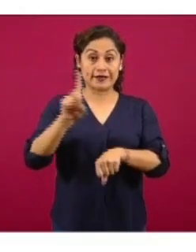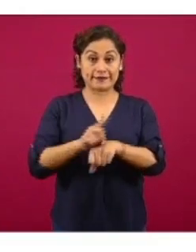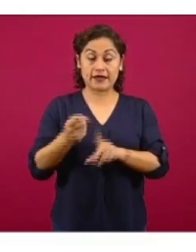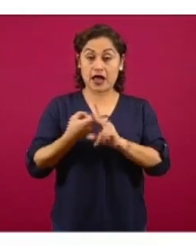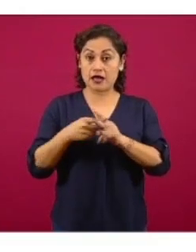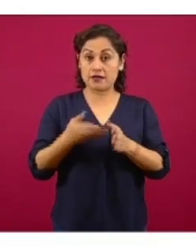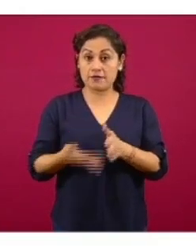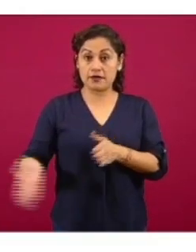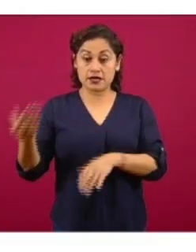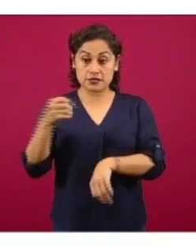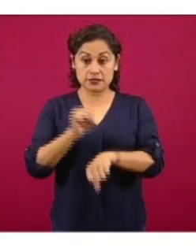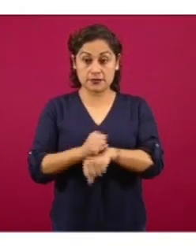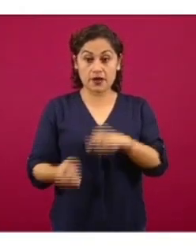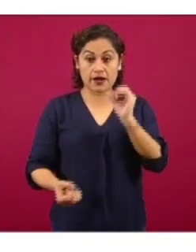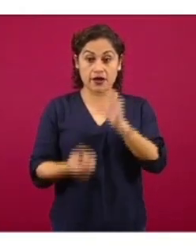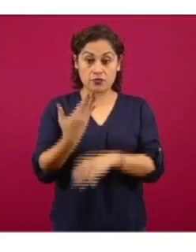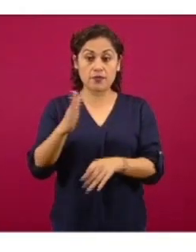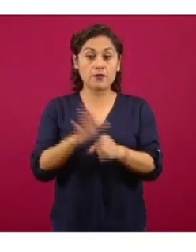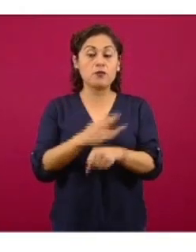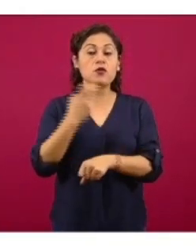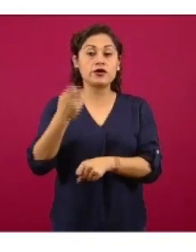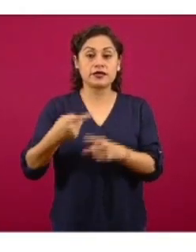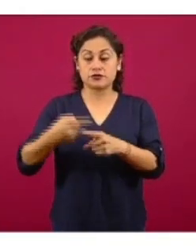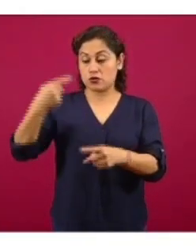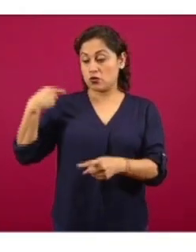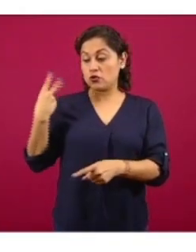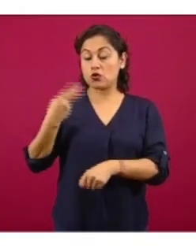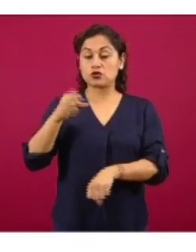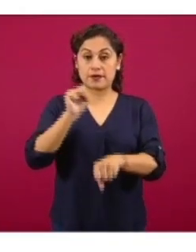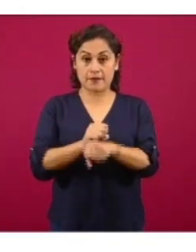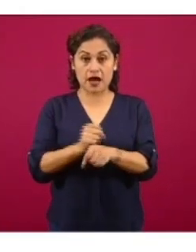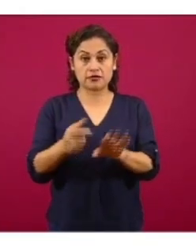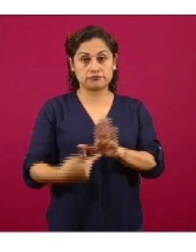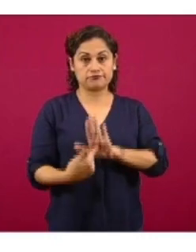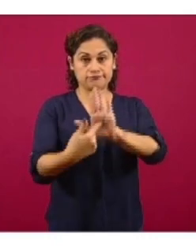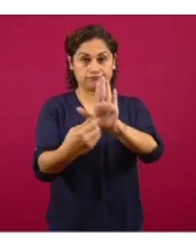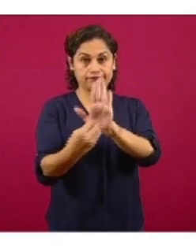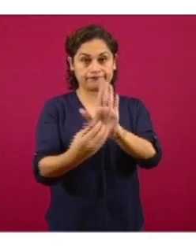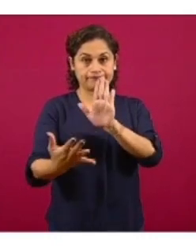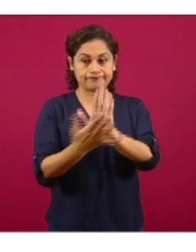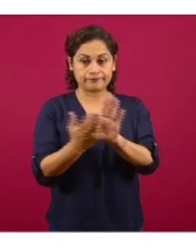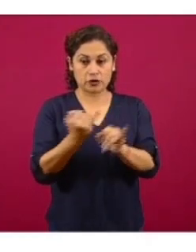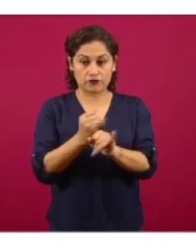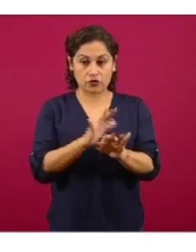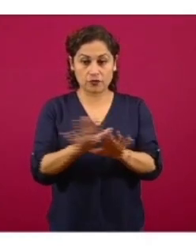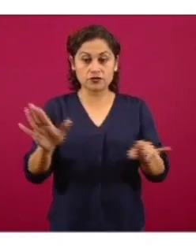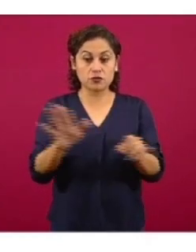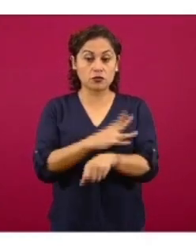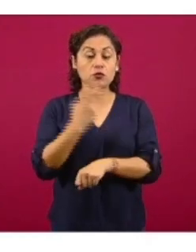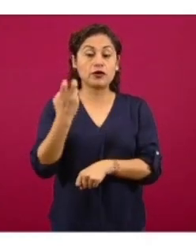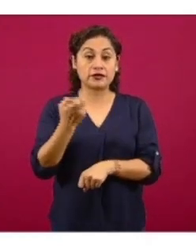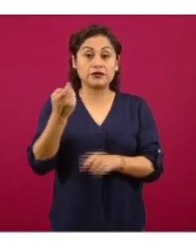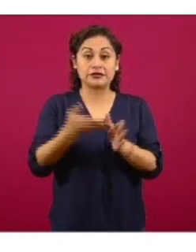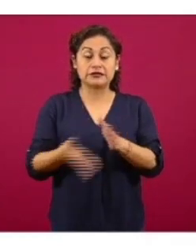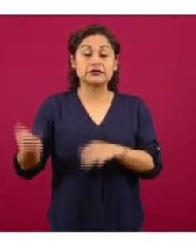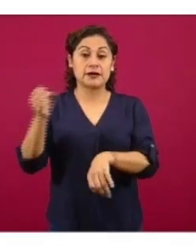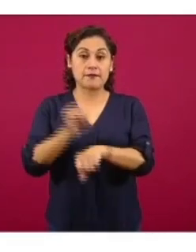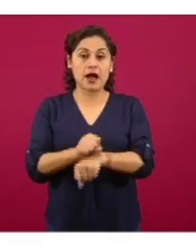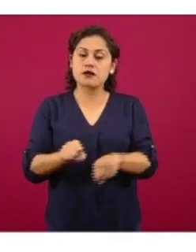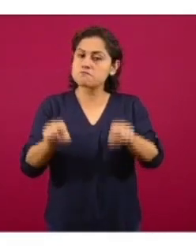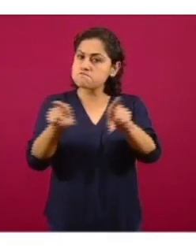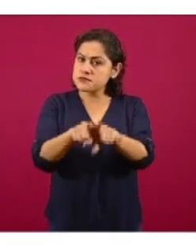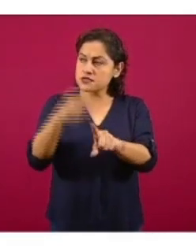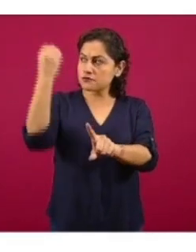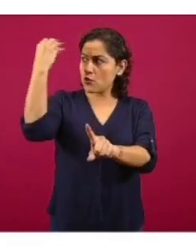tanto vamos a ver las estadísticas de hace 2 semanas. Pero en esta semana todavía sigue vigente. Es un semáforo en